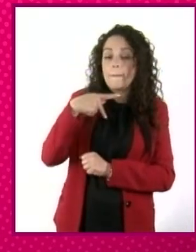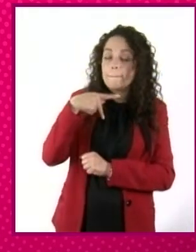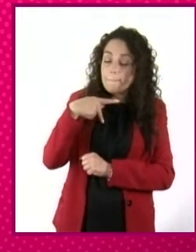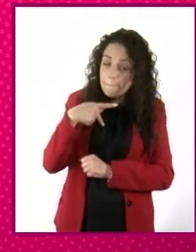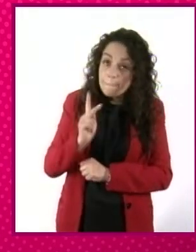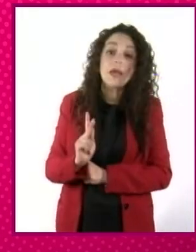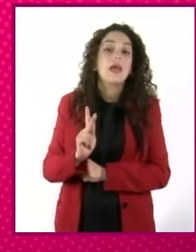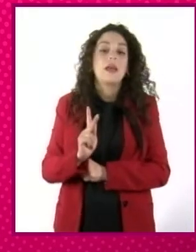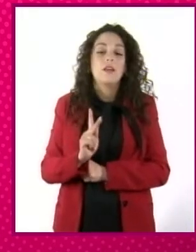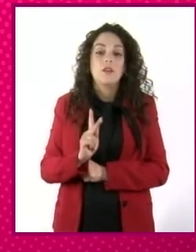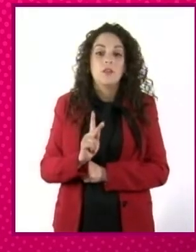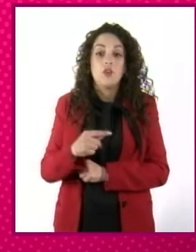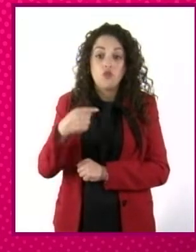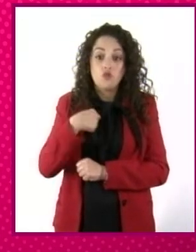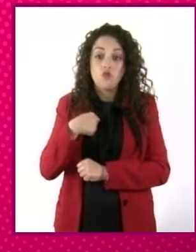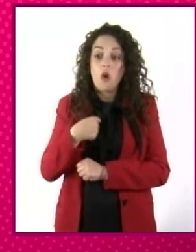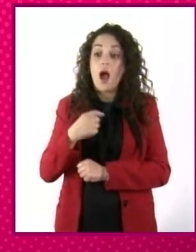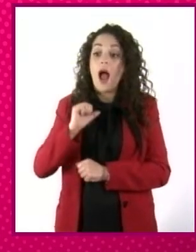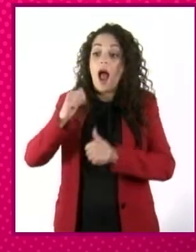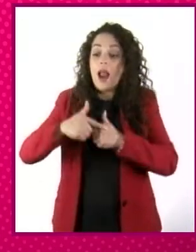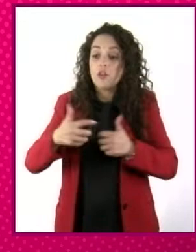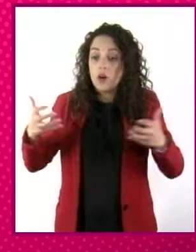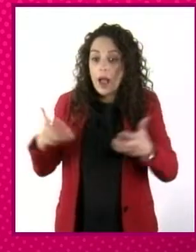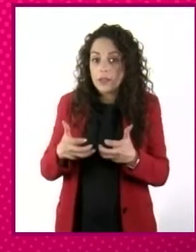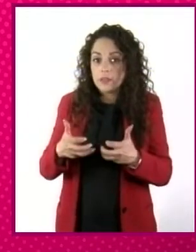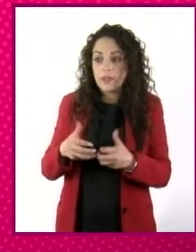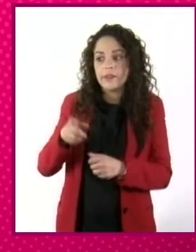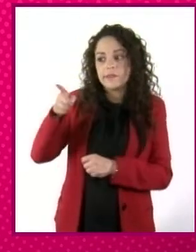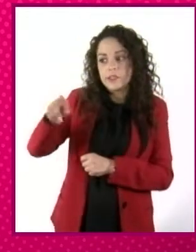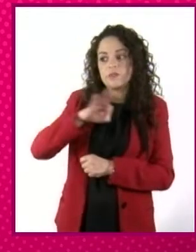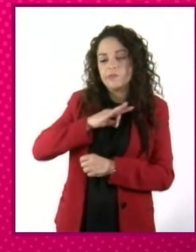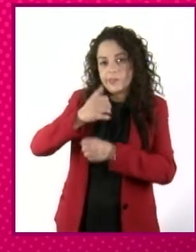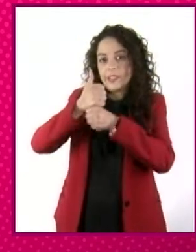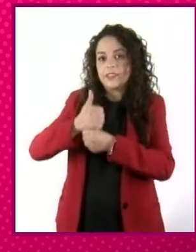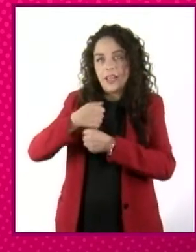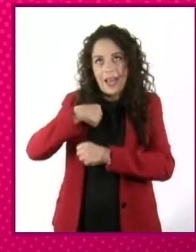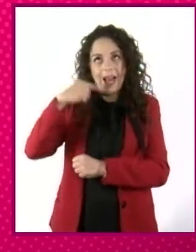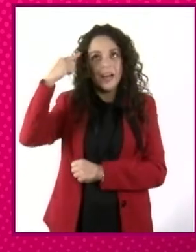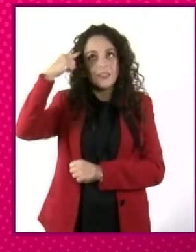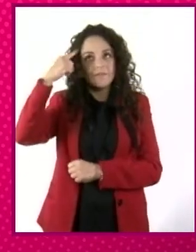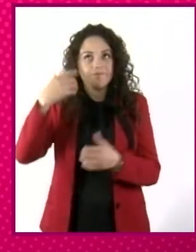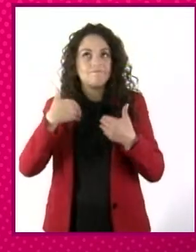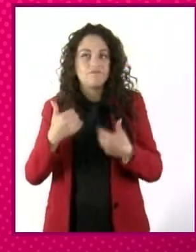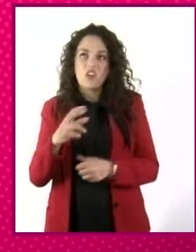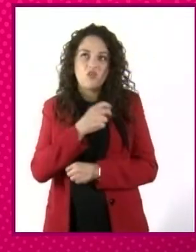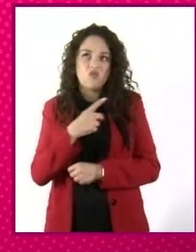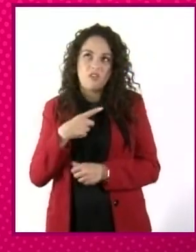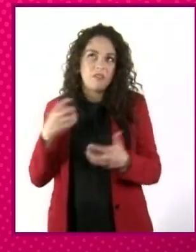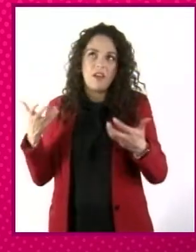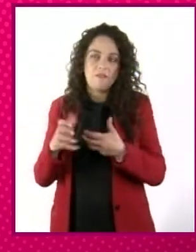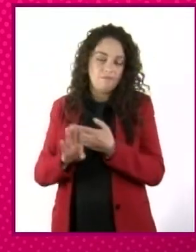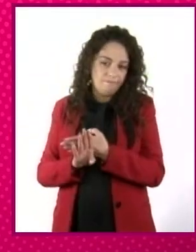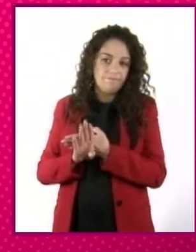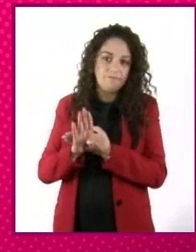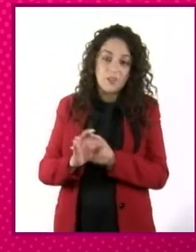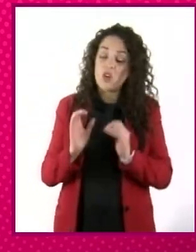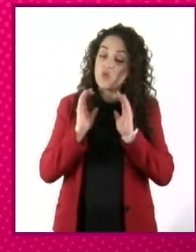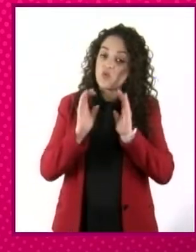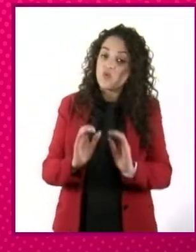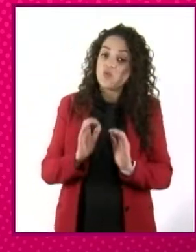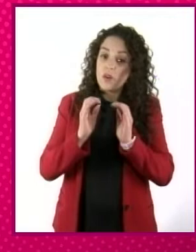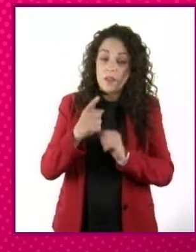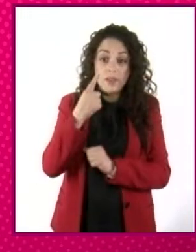que mis actos van a tener consecuencias en los otros y que por lo tanto tengo que buscar ser cuidadosa,